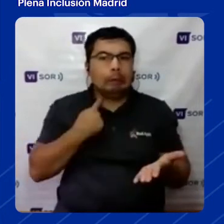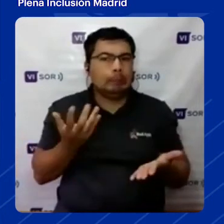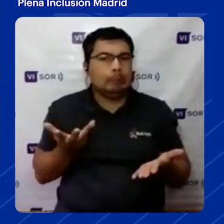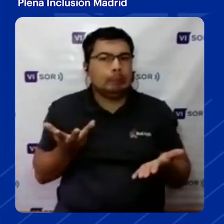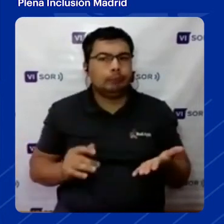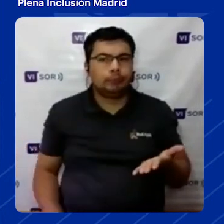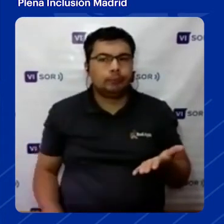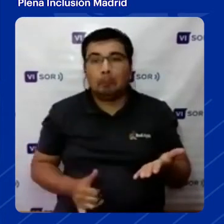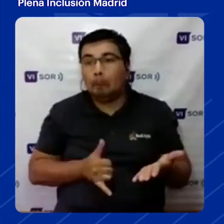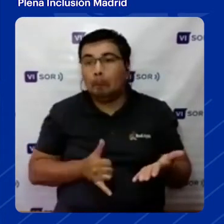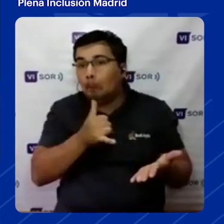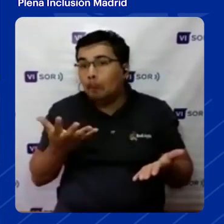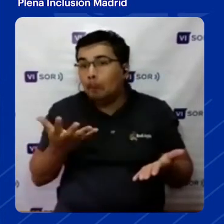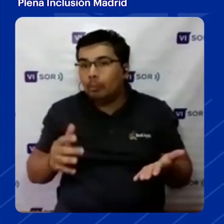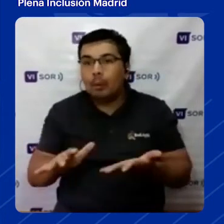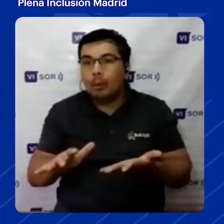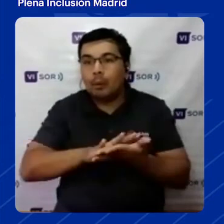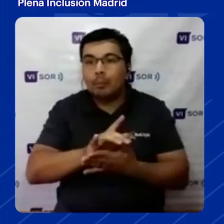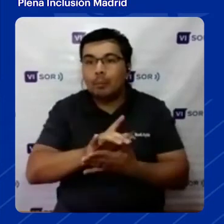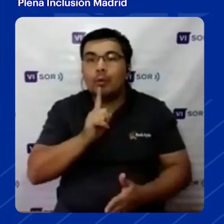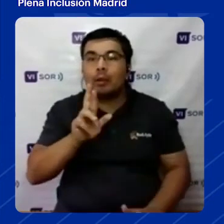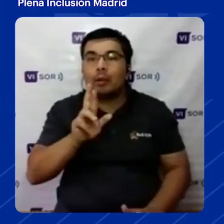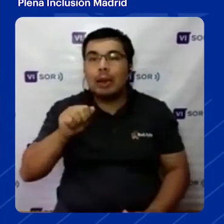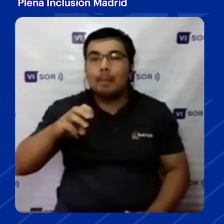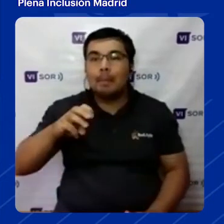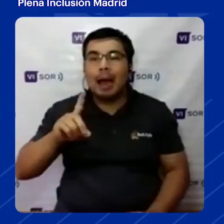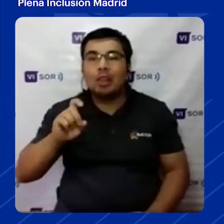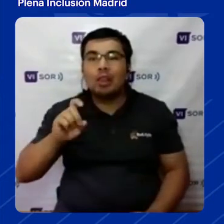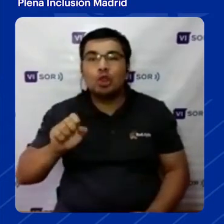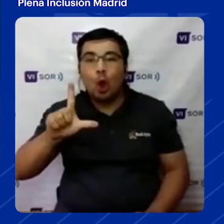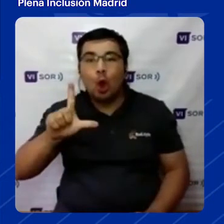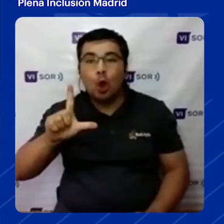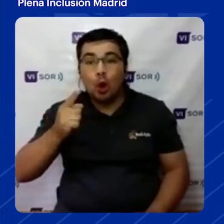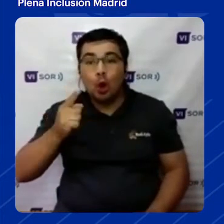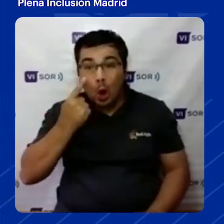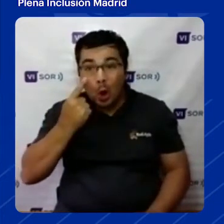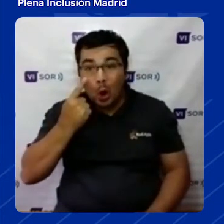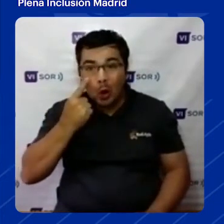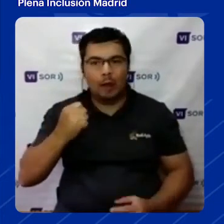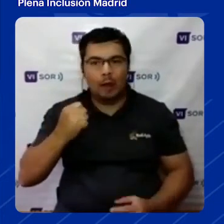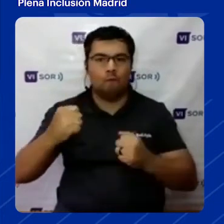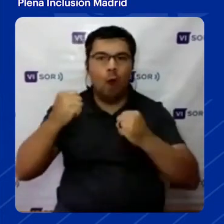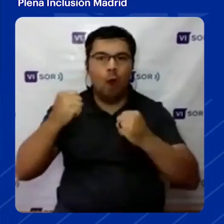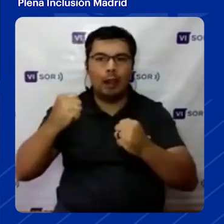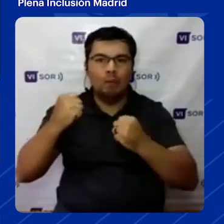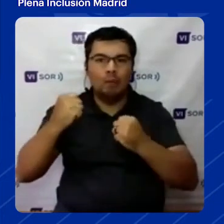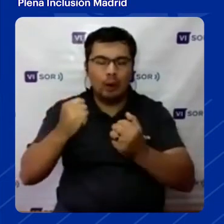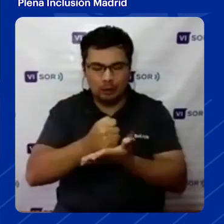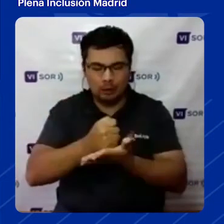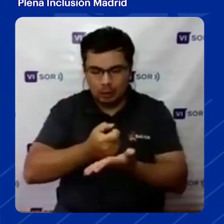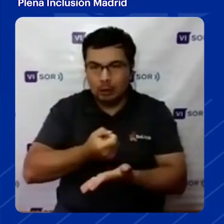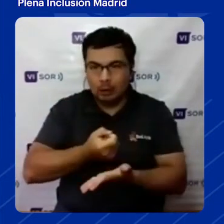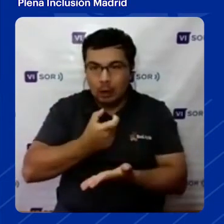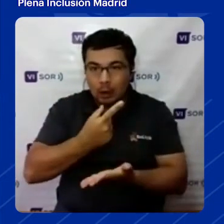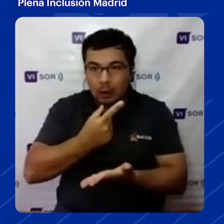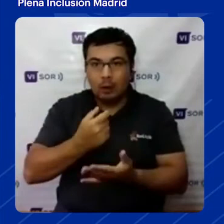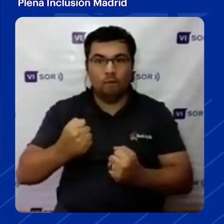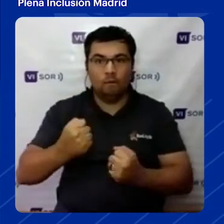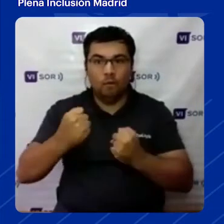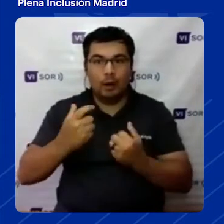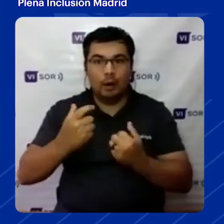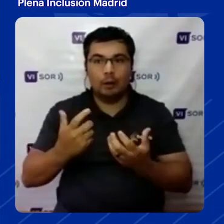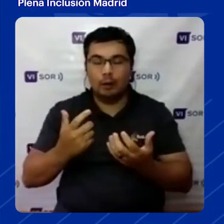muy claro, el tramadol, que además es un medicamento fuerte, es decir, tiene unas